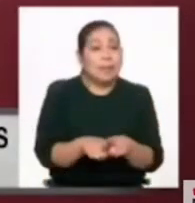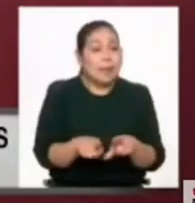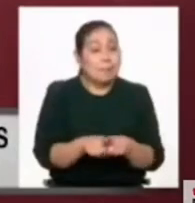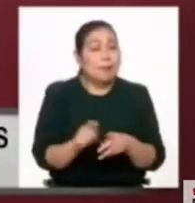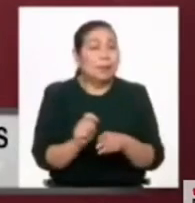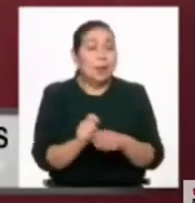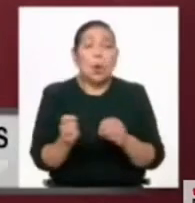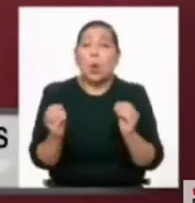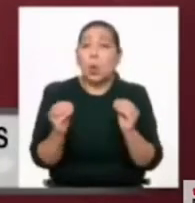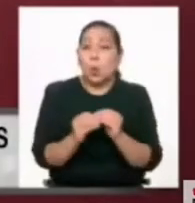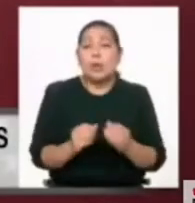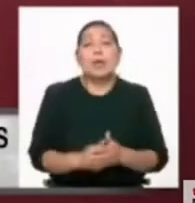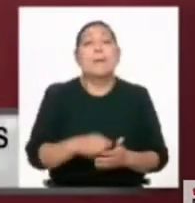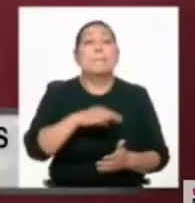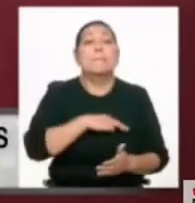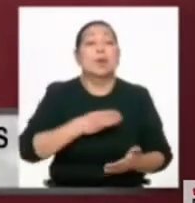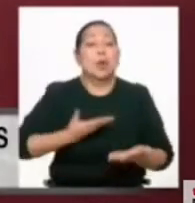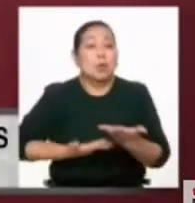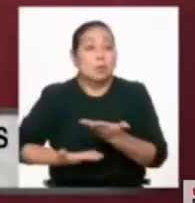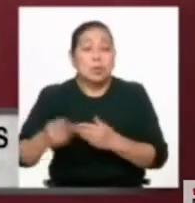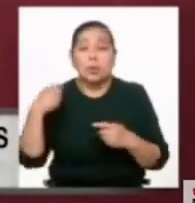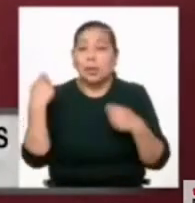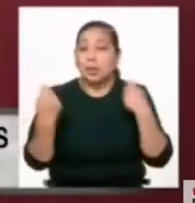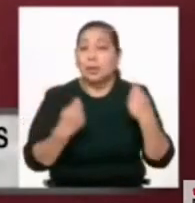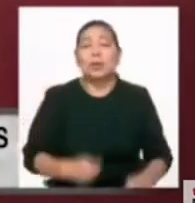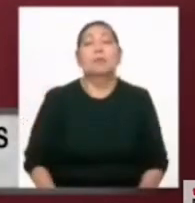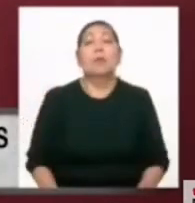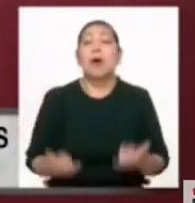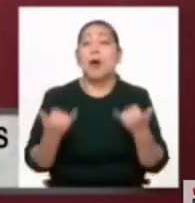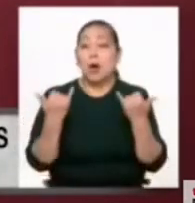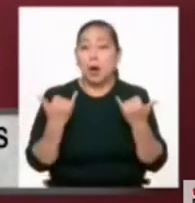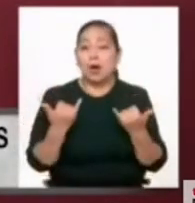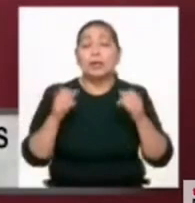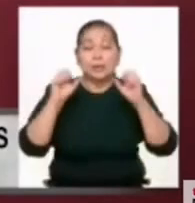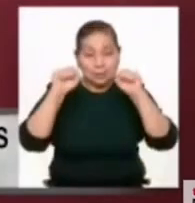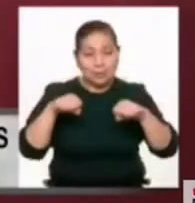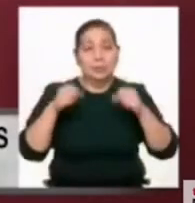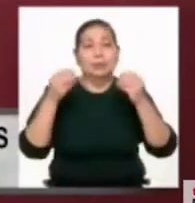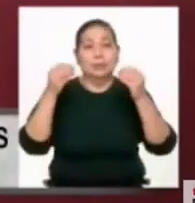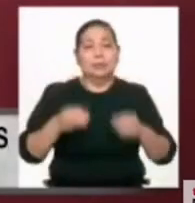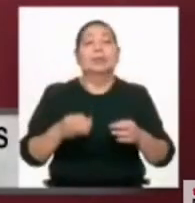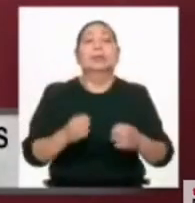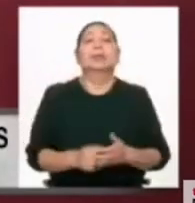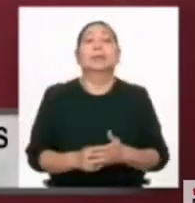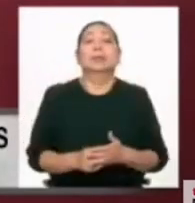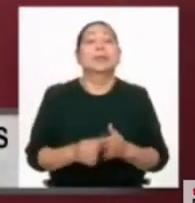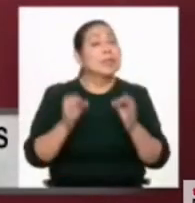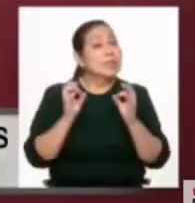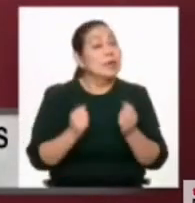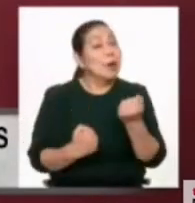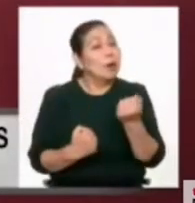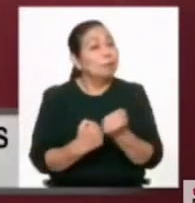también esa tarea conjunta desde el Ministerio de Comercio Exterior y Turismo. Y hoy más bien reafirmar nuestra vocación